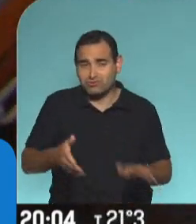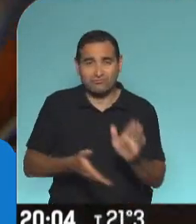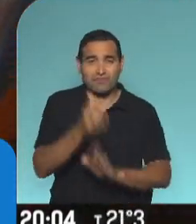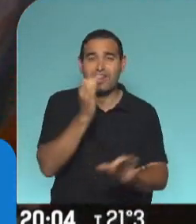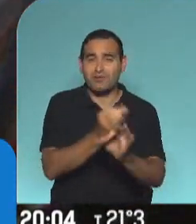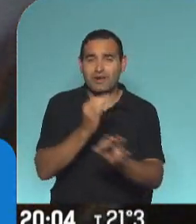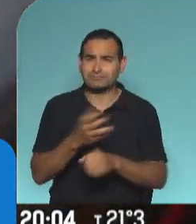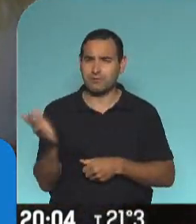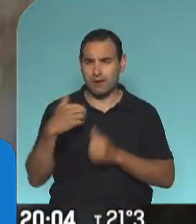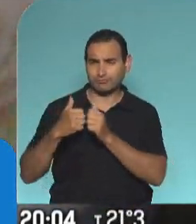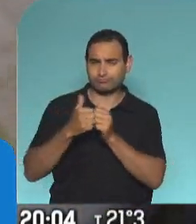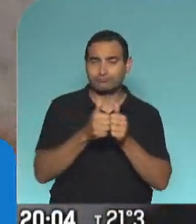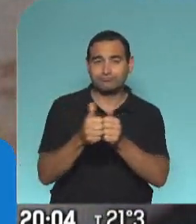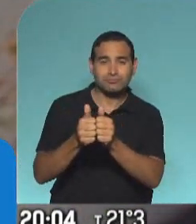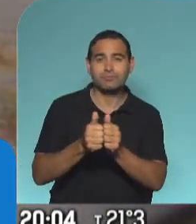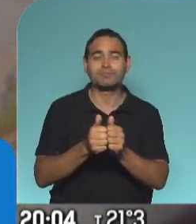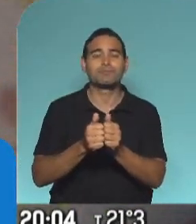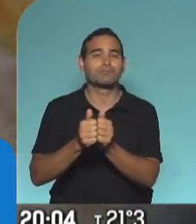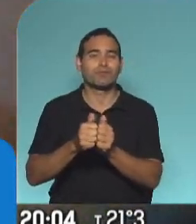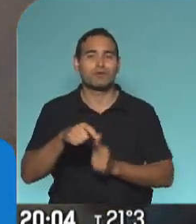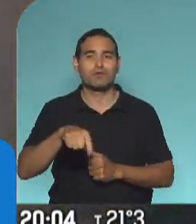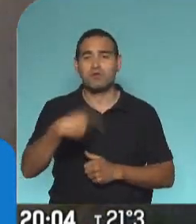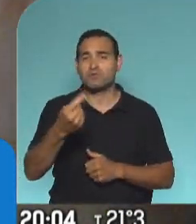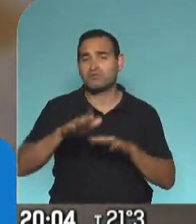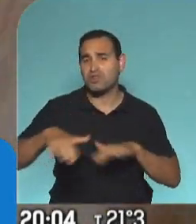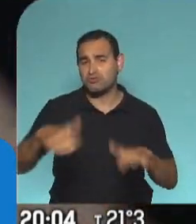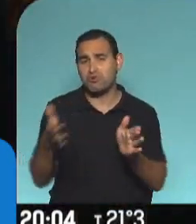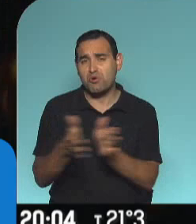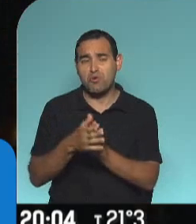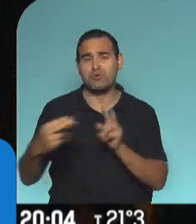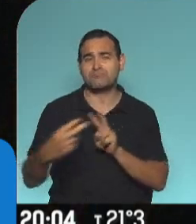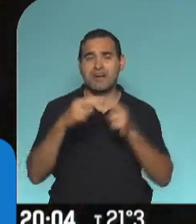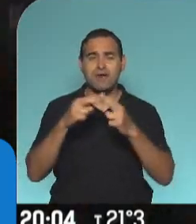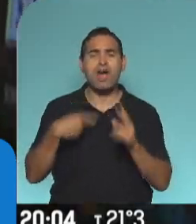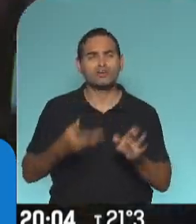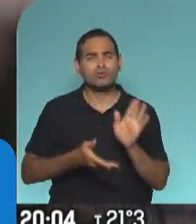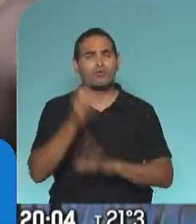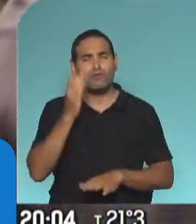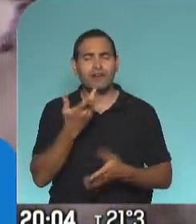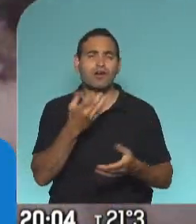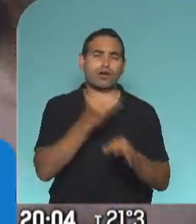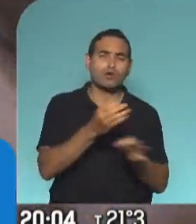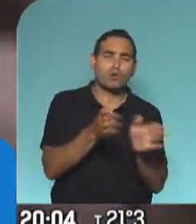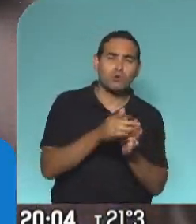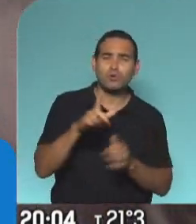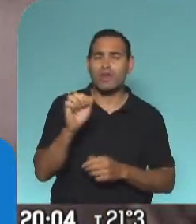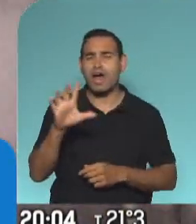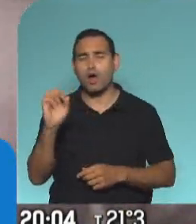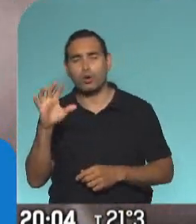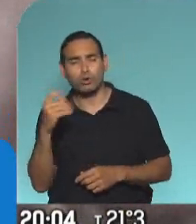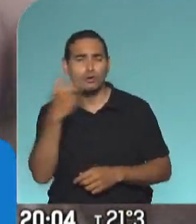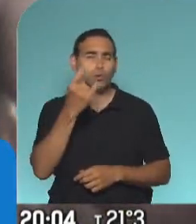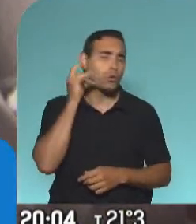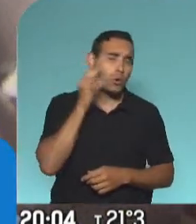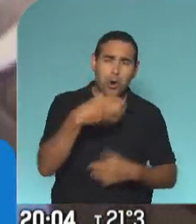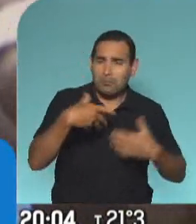Vamos caminando y vamos recorriendo. Con los hijos de otros vecinos, o sea, por ahí uno se encuentra y dice, yo fui al colegio con Lalo, yo fui al colegio con Hugo. Es decir, era